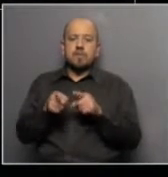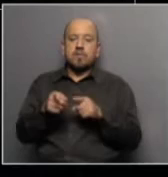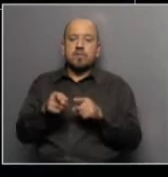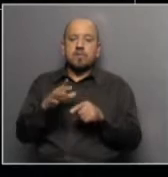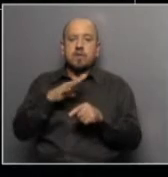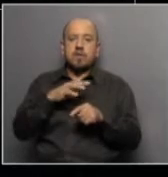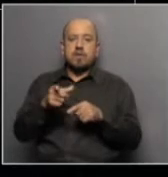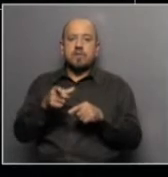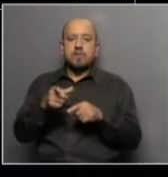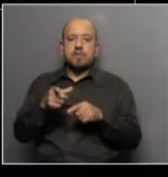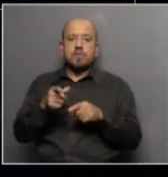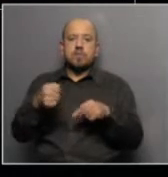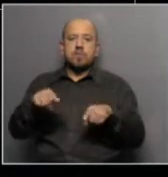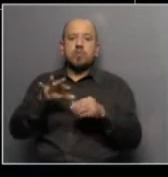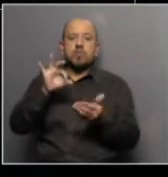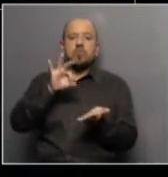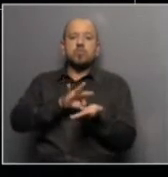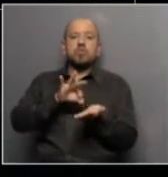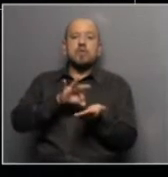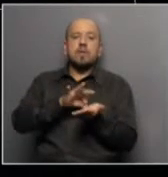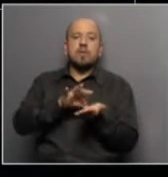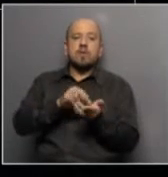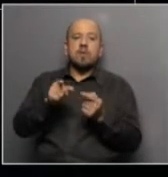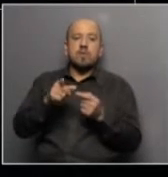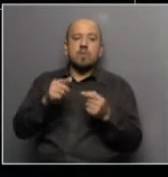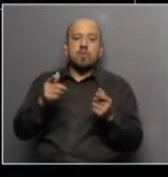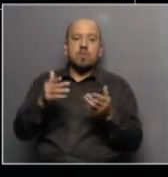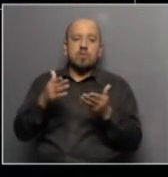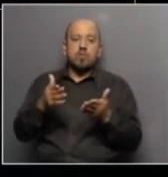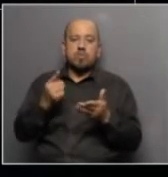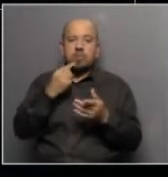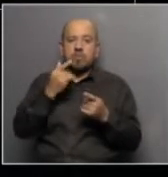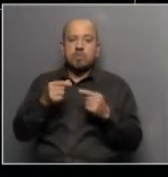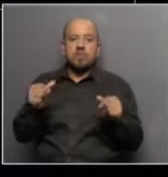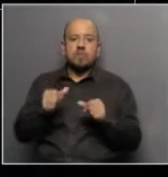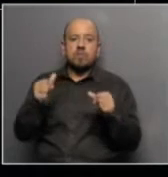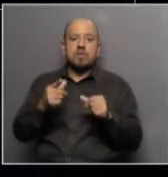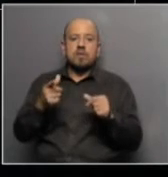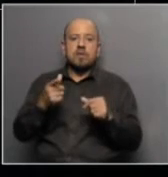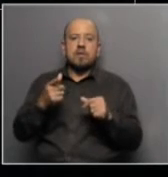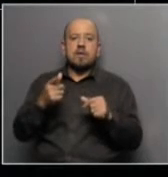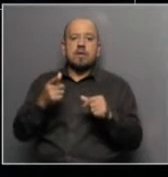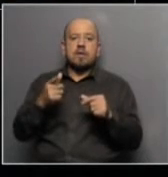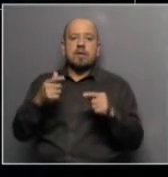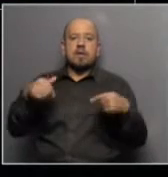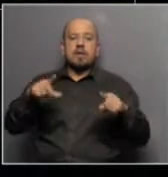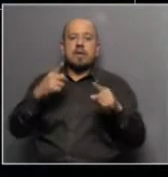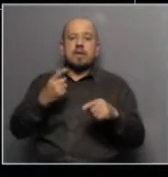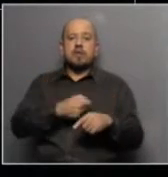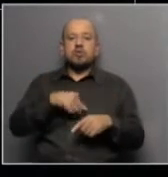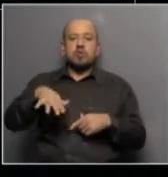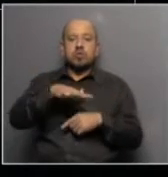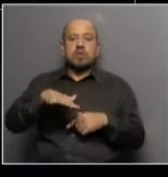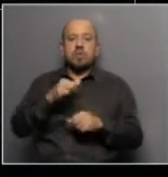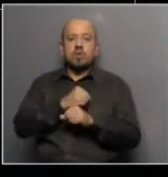donde, que marcado por un sistema que hemos construido en la sociedad para acceder al suelo, donde,